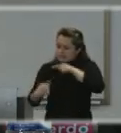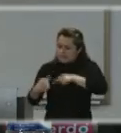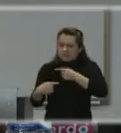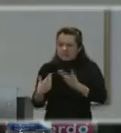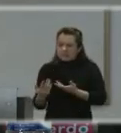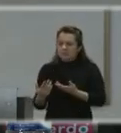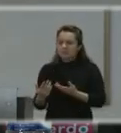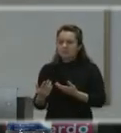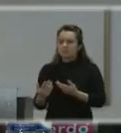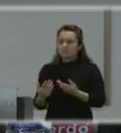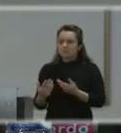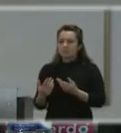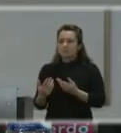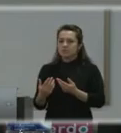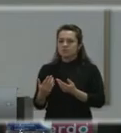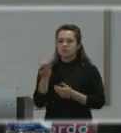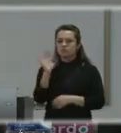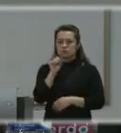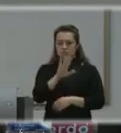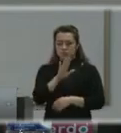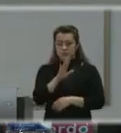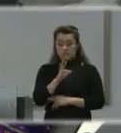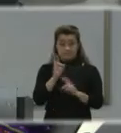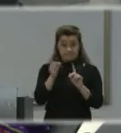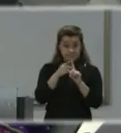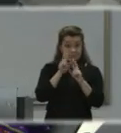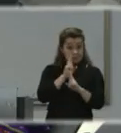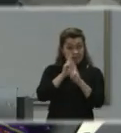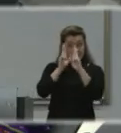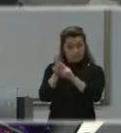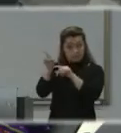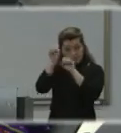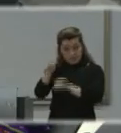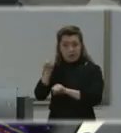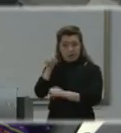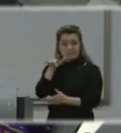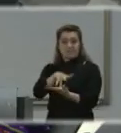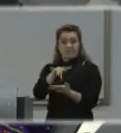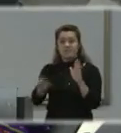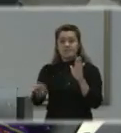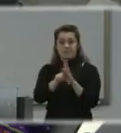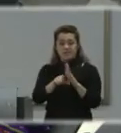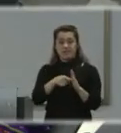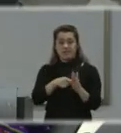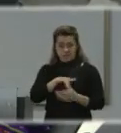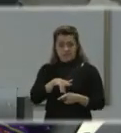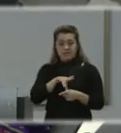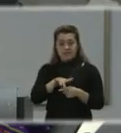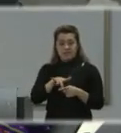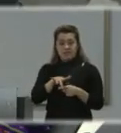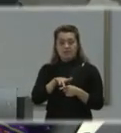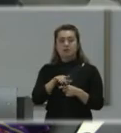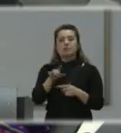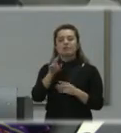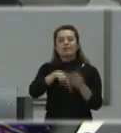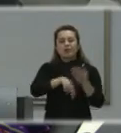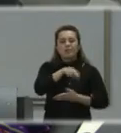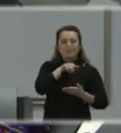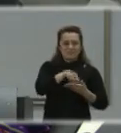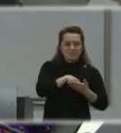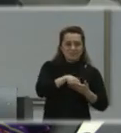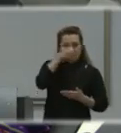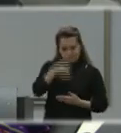existe entre el reconocimiento pleno de la capacidad legal que pretende la convención contra el